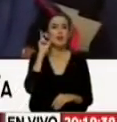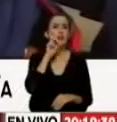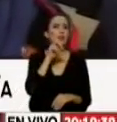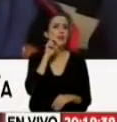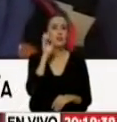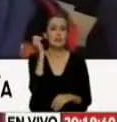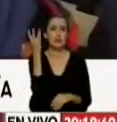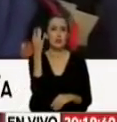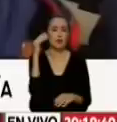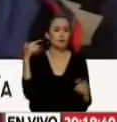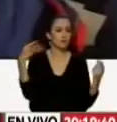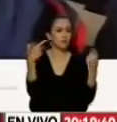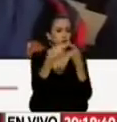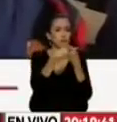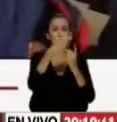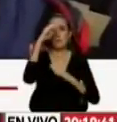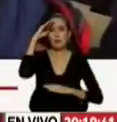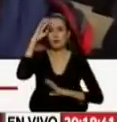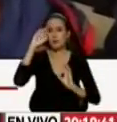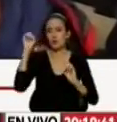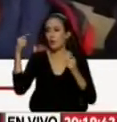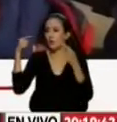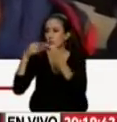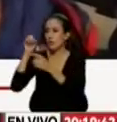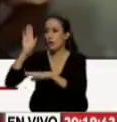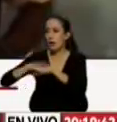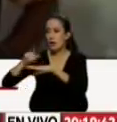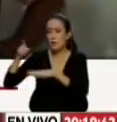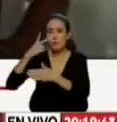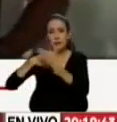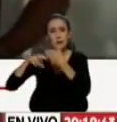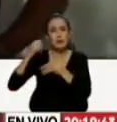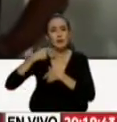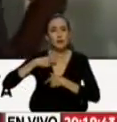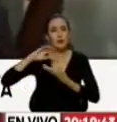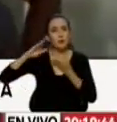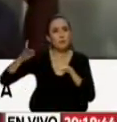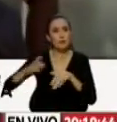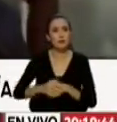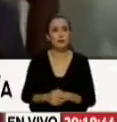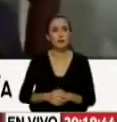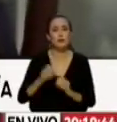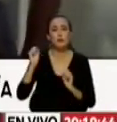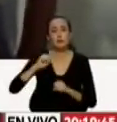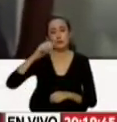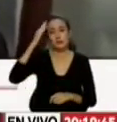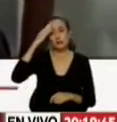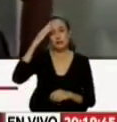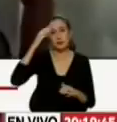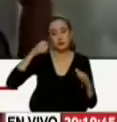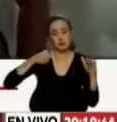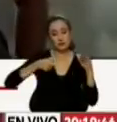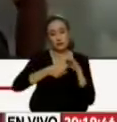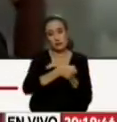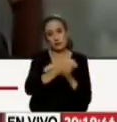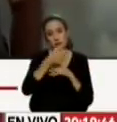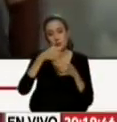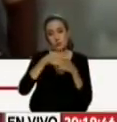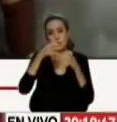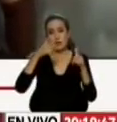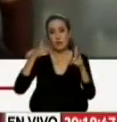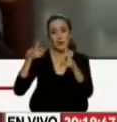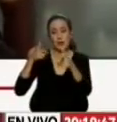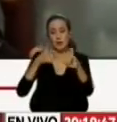estamos contra la policía, estamos contra el criminal que mató a mi hijo. Existe claramente un arma que también fue percutida. Es decir,